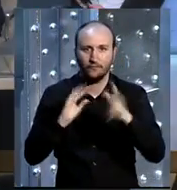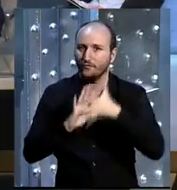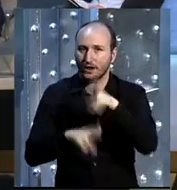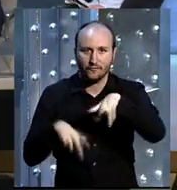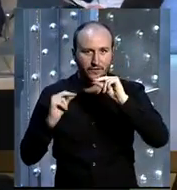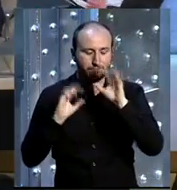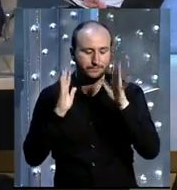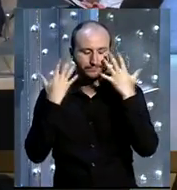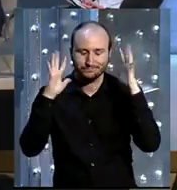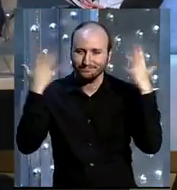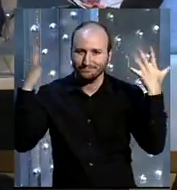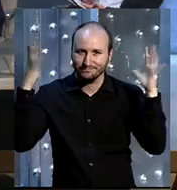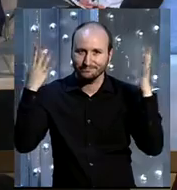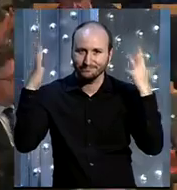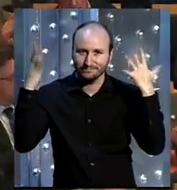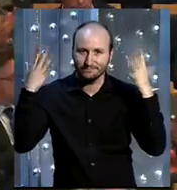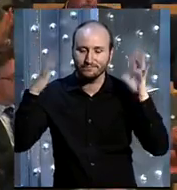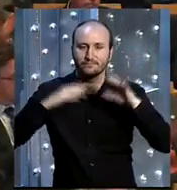bien.